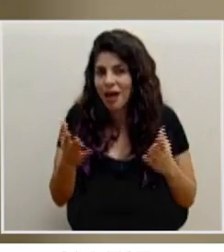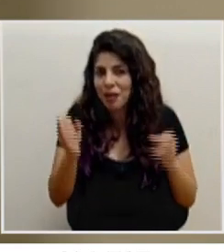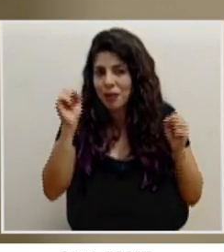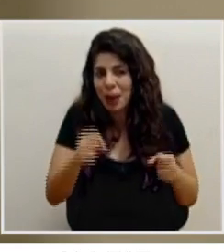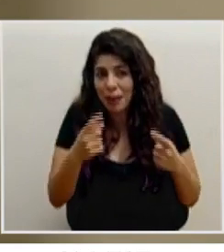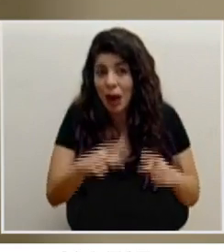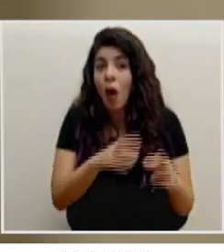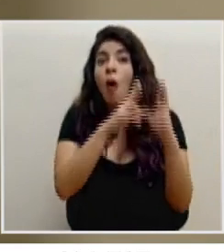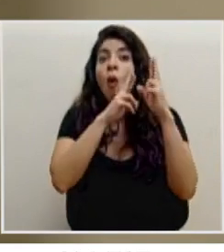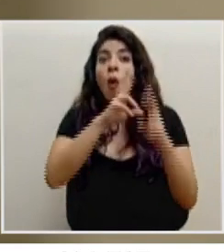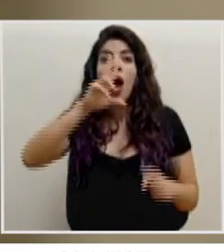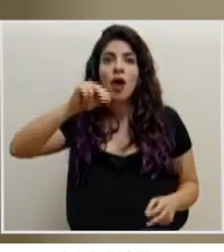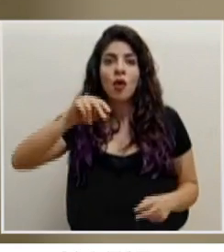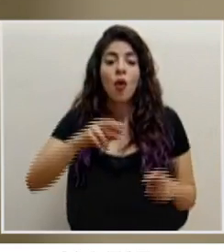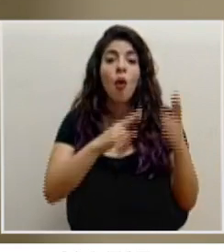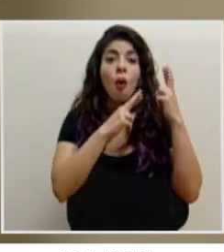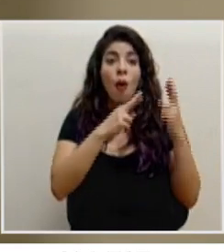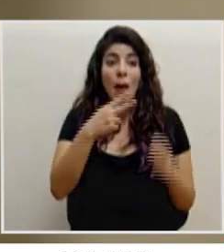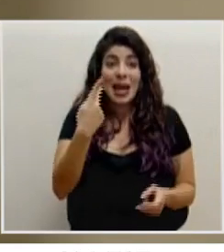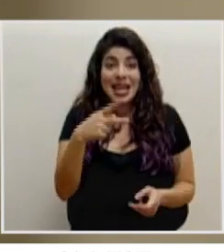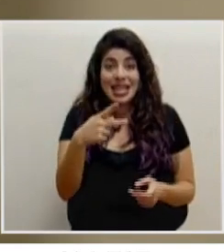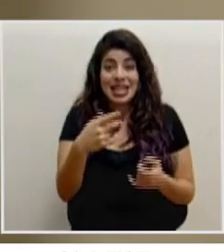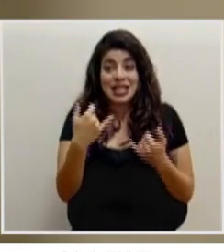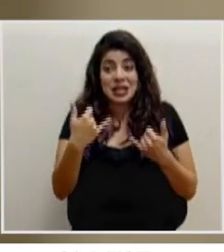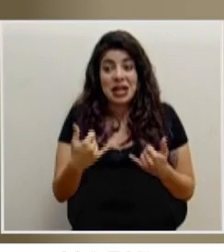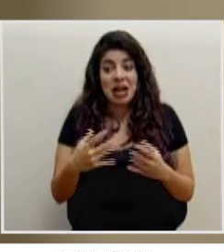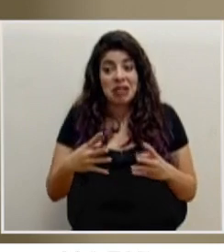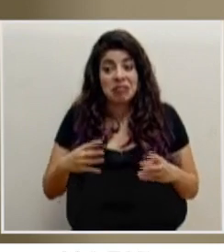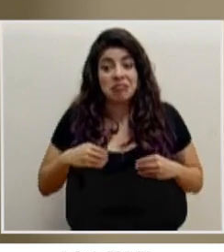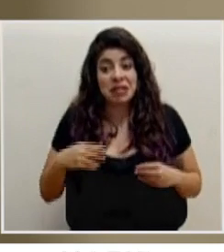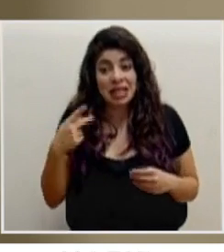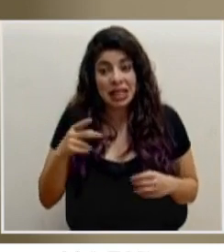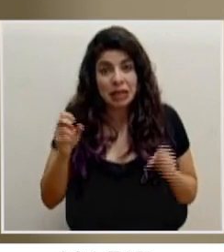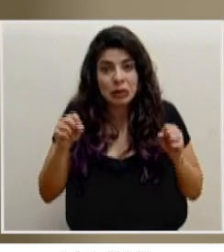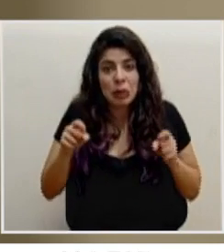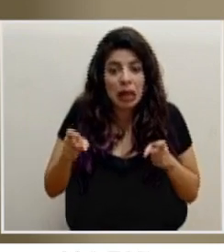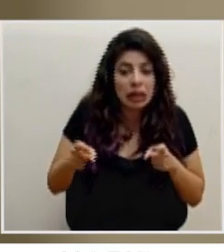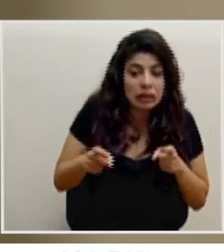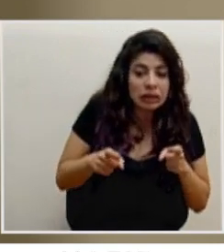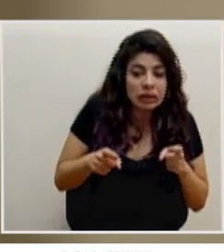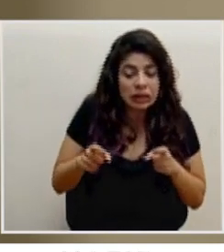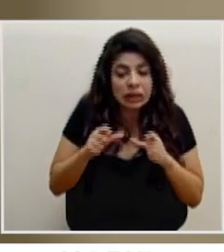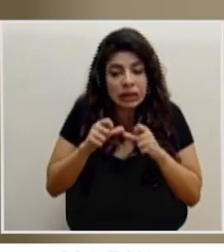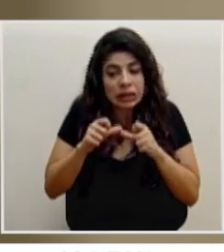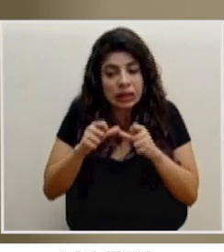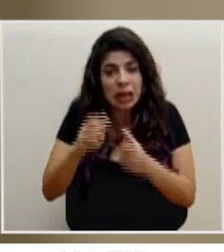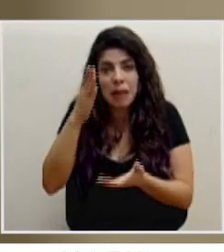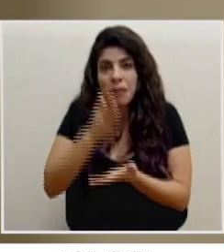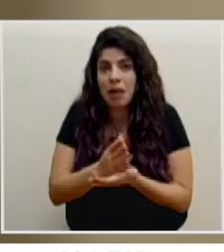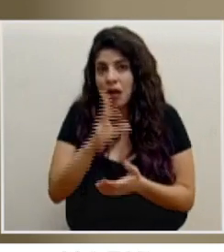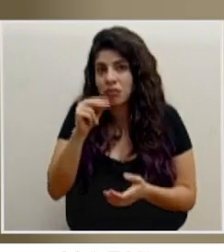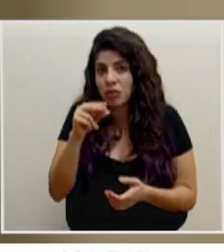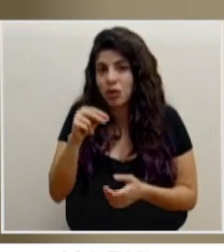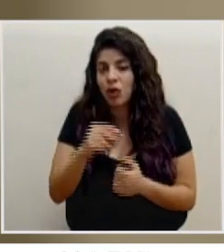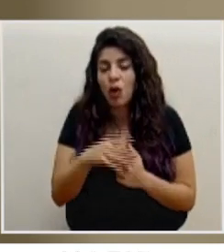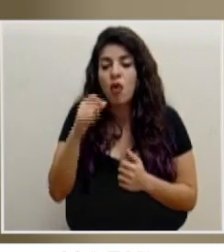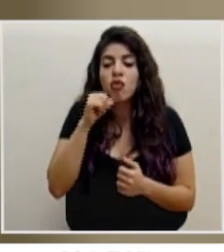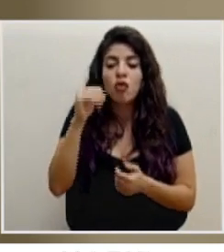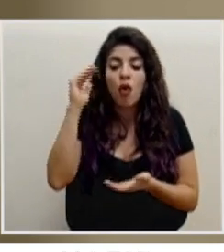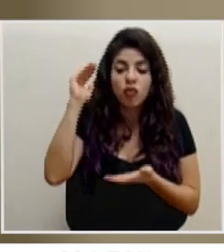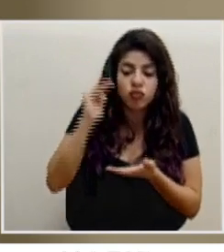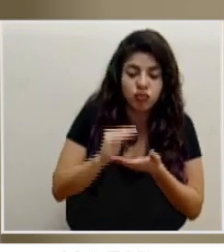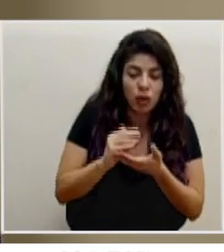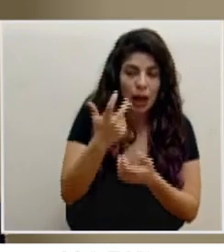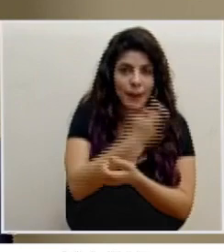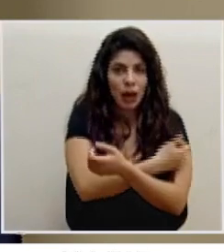esperemos que no, esperemos que ese riesgo que estamos asumiendo pues justamente pueda ser administrado al no haber interrupción o disminución en el envío